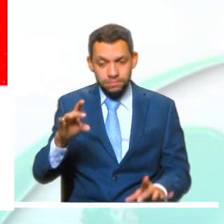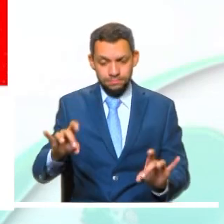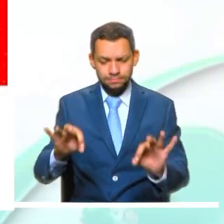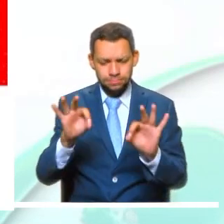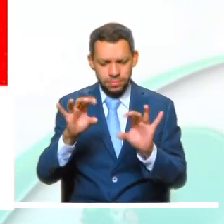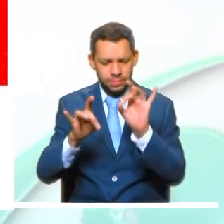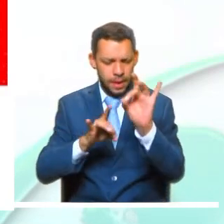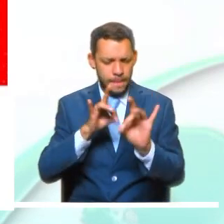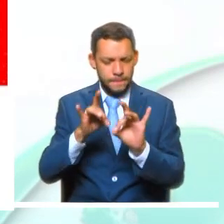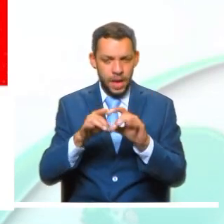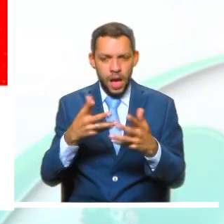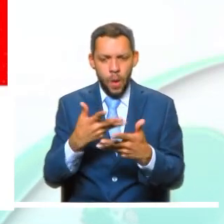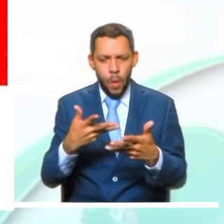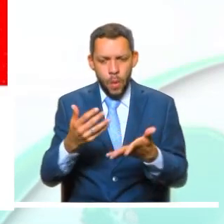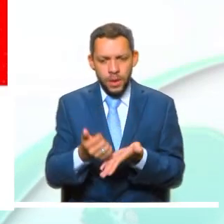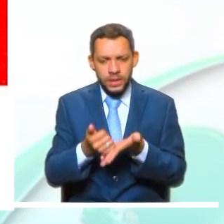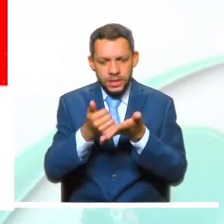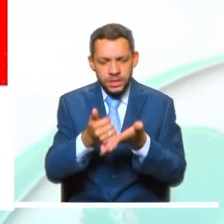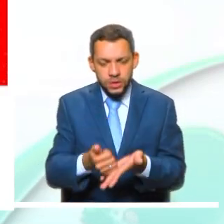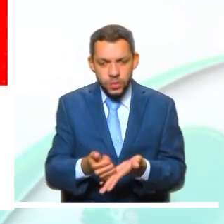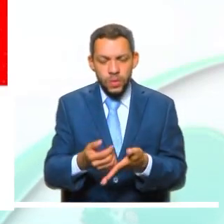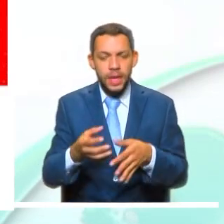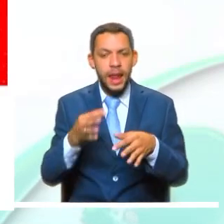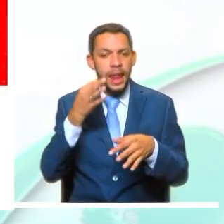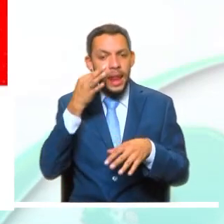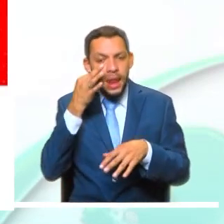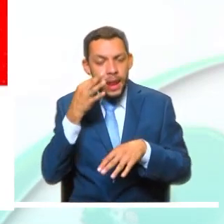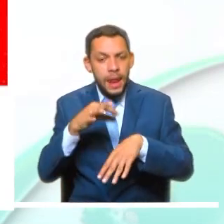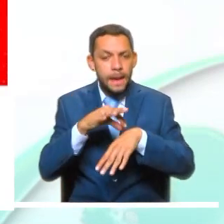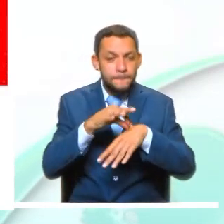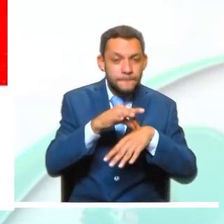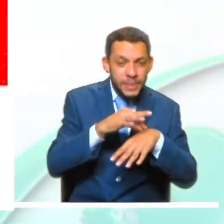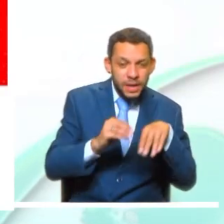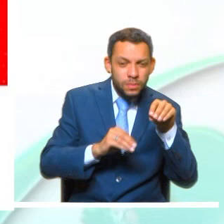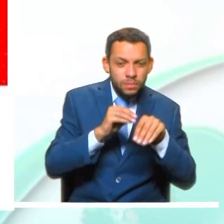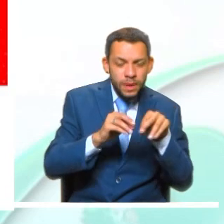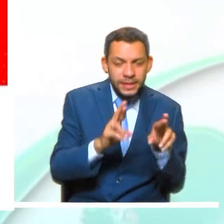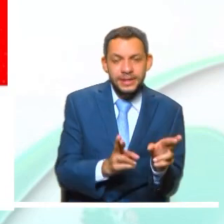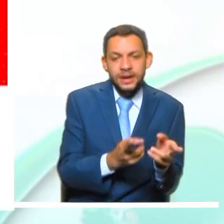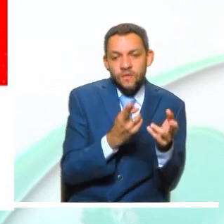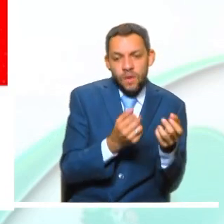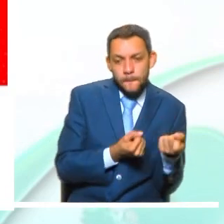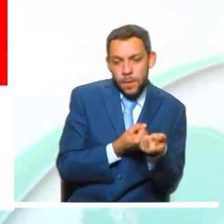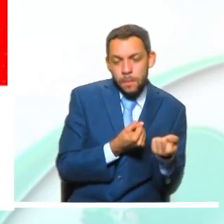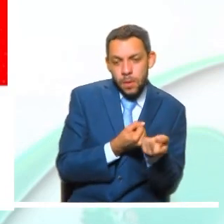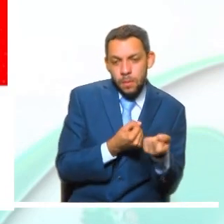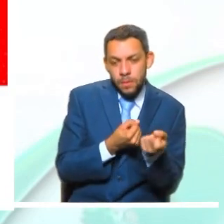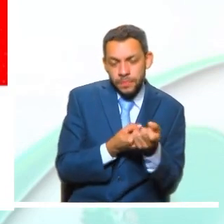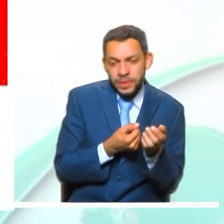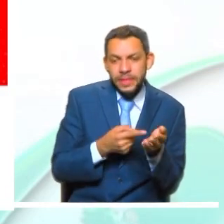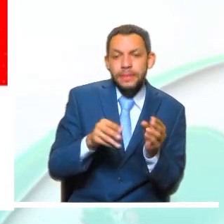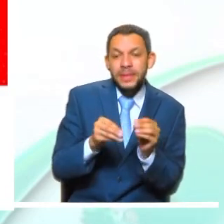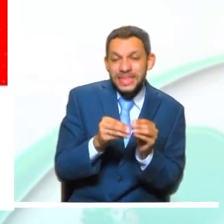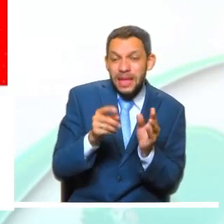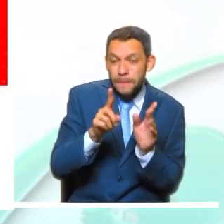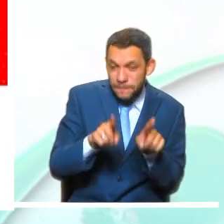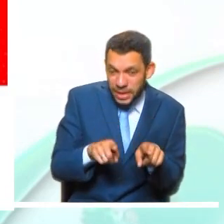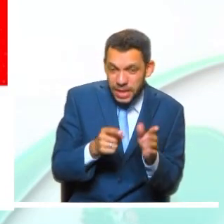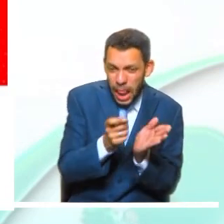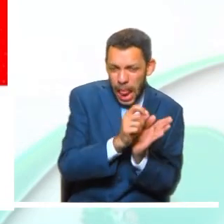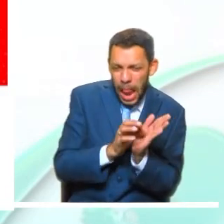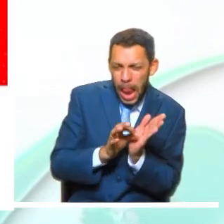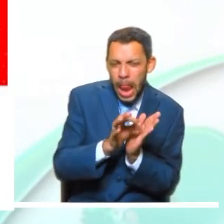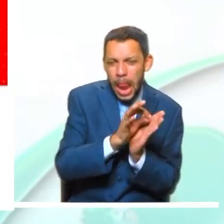ella ayuda en todos los problemas de manchas acné líneas de expresión restauración de la piel con ondas gamma borrado de cicatrices levantamiento de